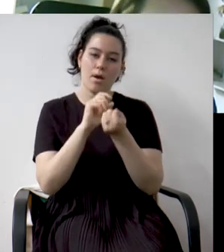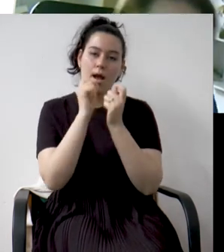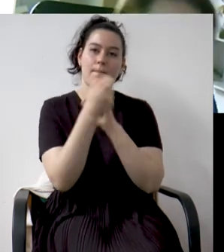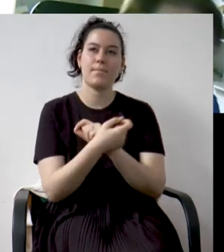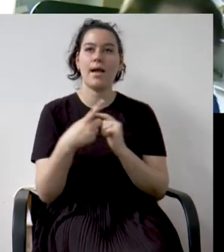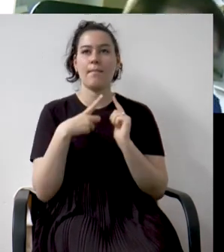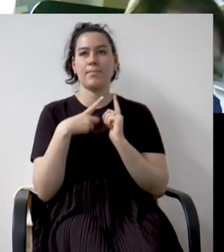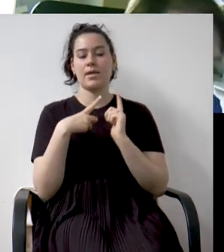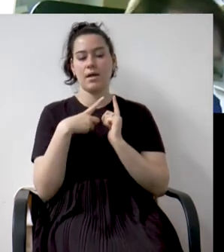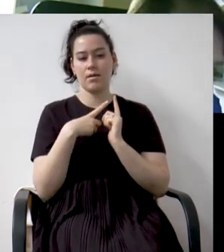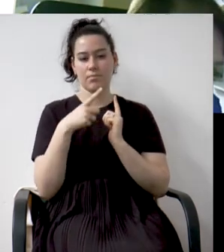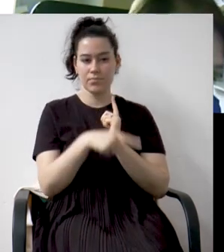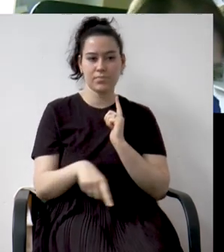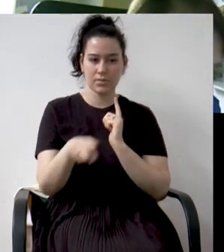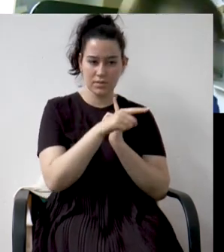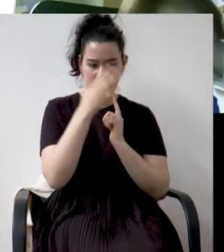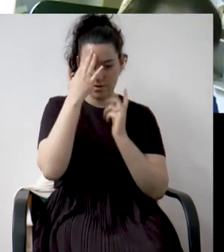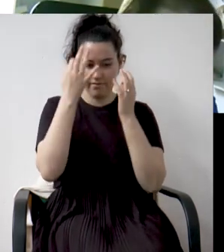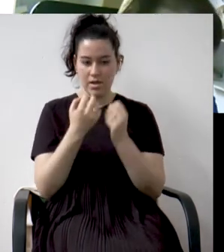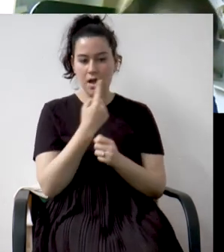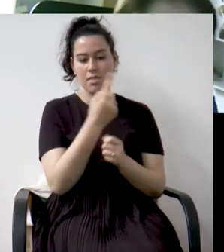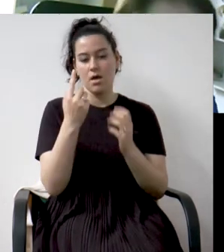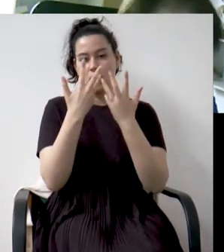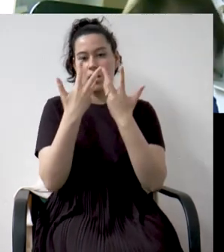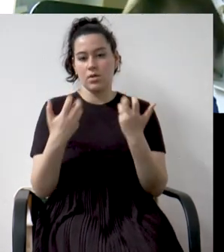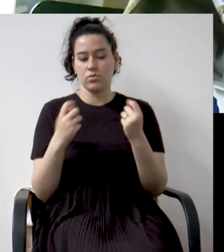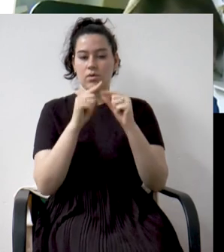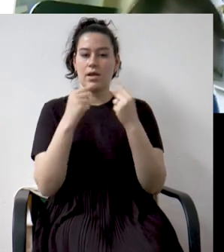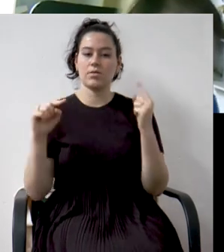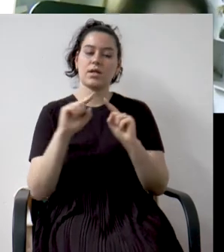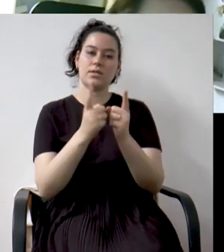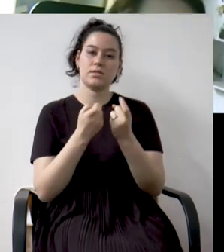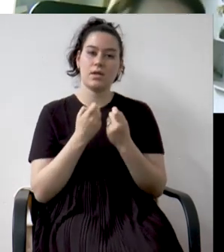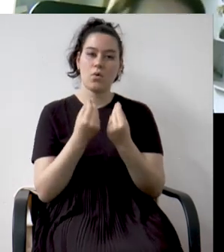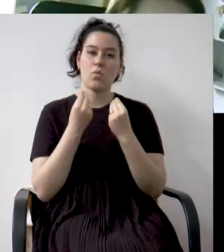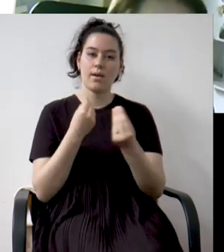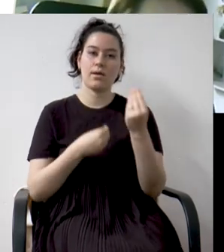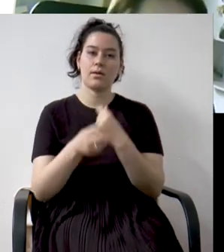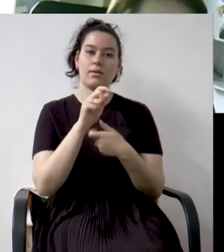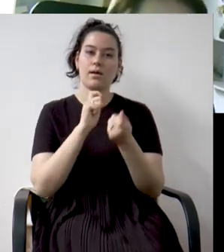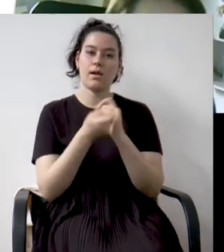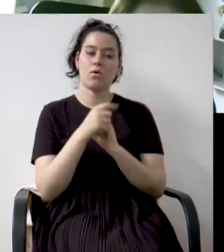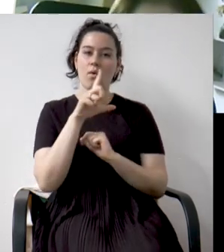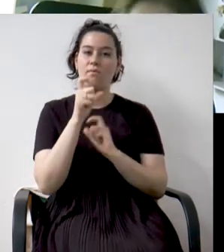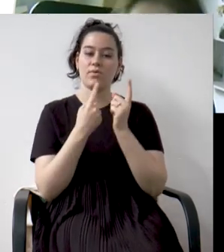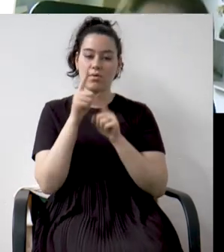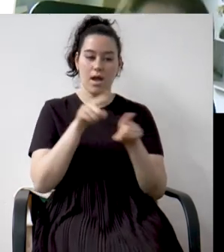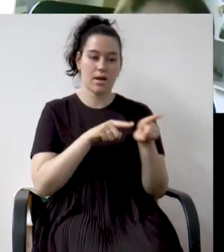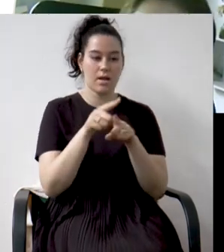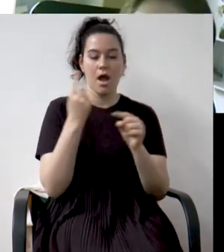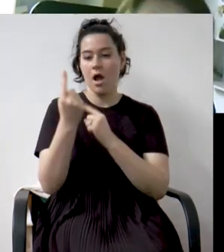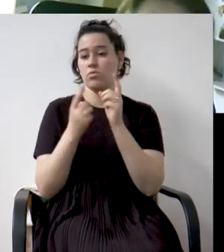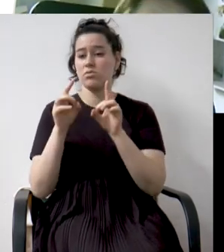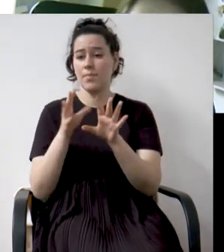esperar a que ustedes tengan bien las estructuras de cada una de las regiones que precisan, cuáles cargos son obvios que hacen carrera y cuáles cargos de repente están